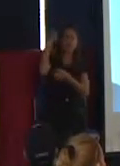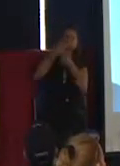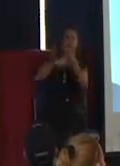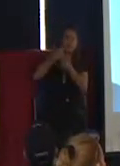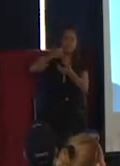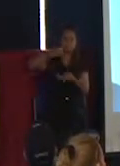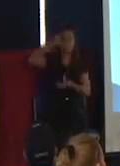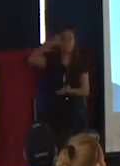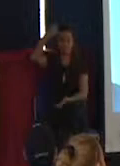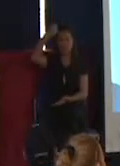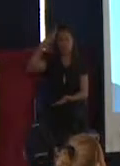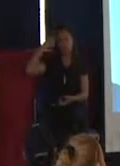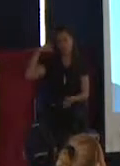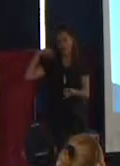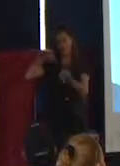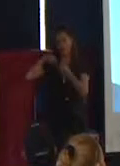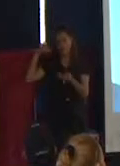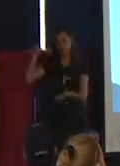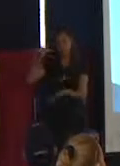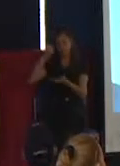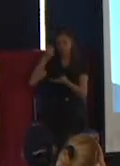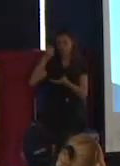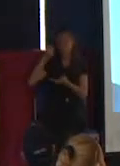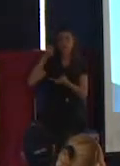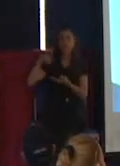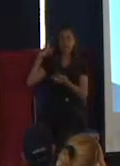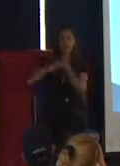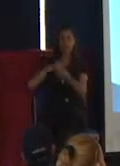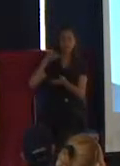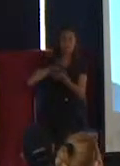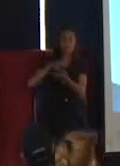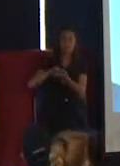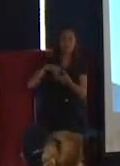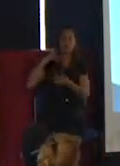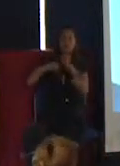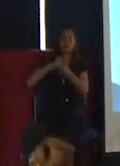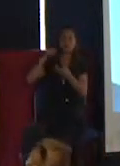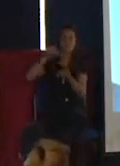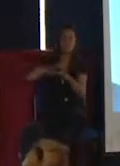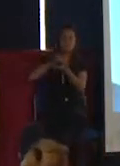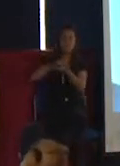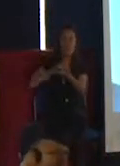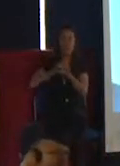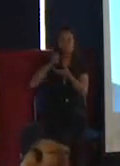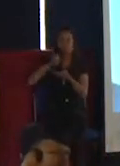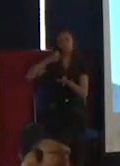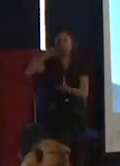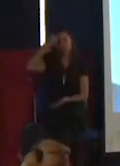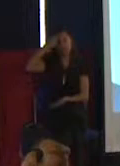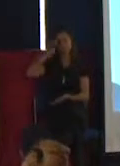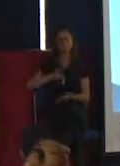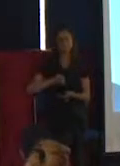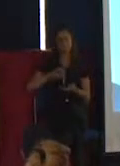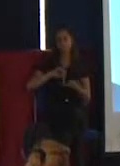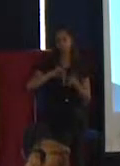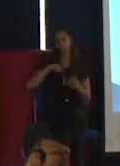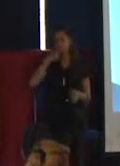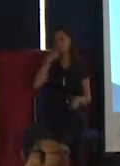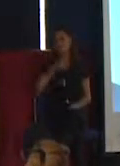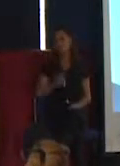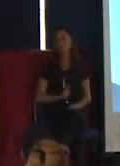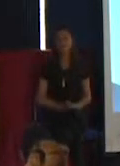sea progresivo, ¿sí? No vamos a decir que en este momento se va a implementar en el próximo